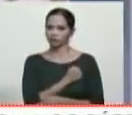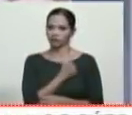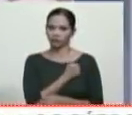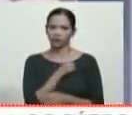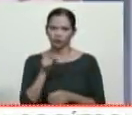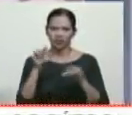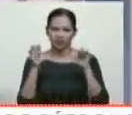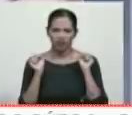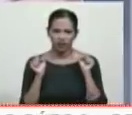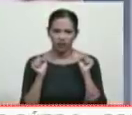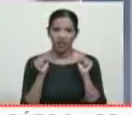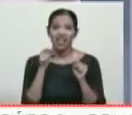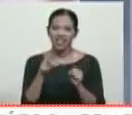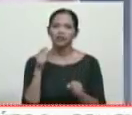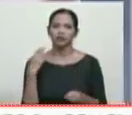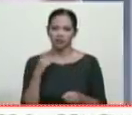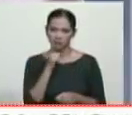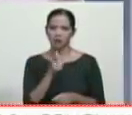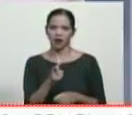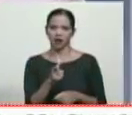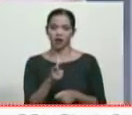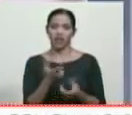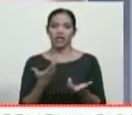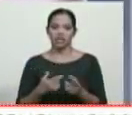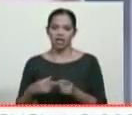es grave, que la persecución se